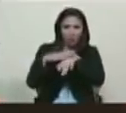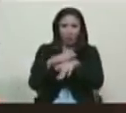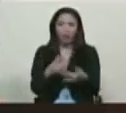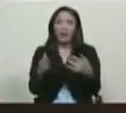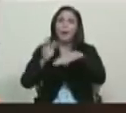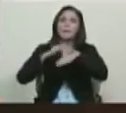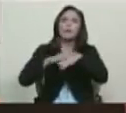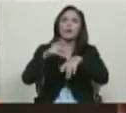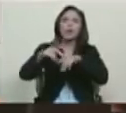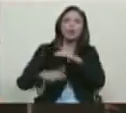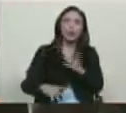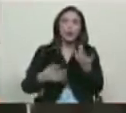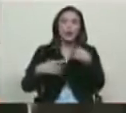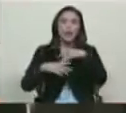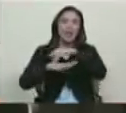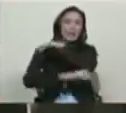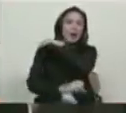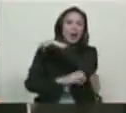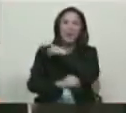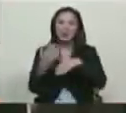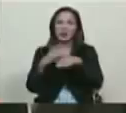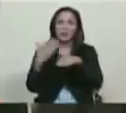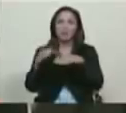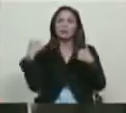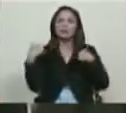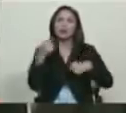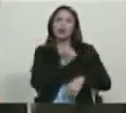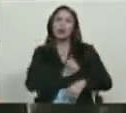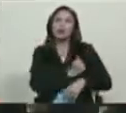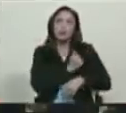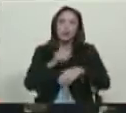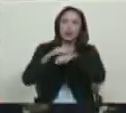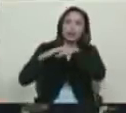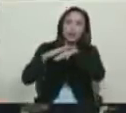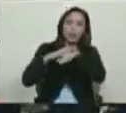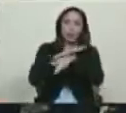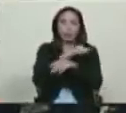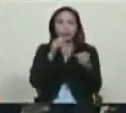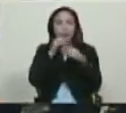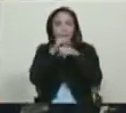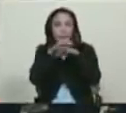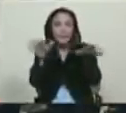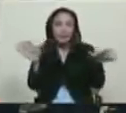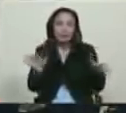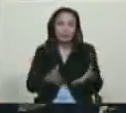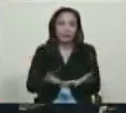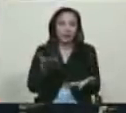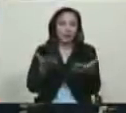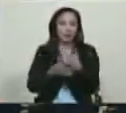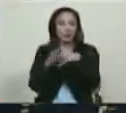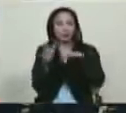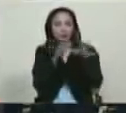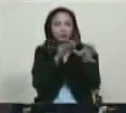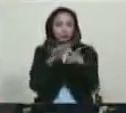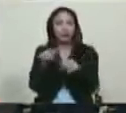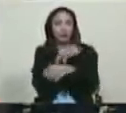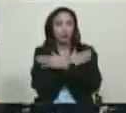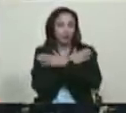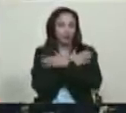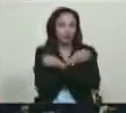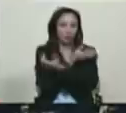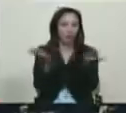aquí esta vida y de amnistía será el mensaje el metamensaje por eso felicito